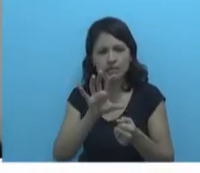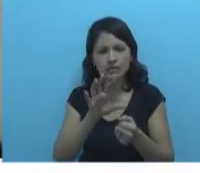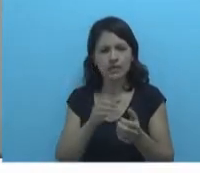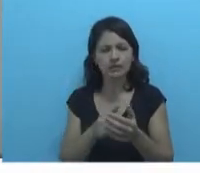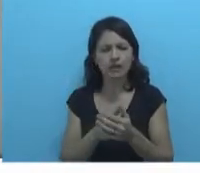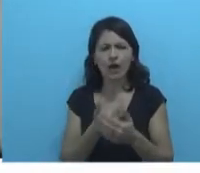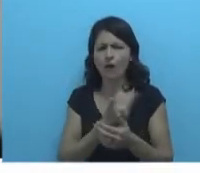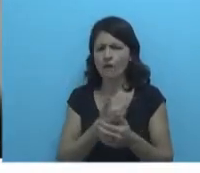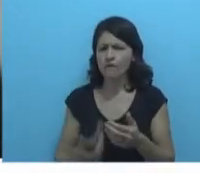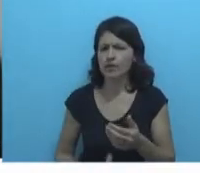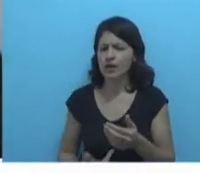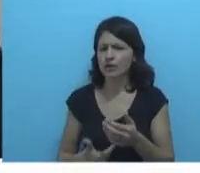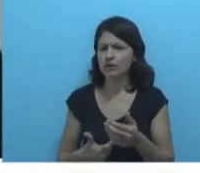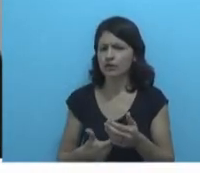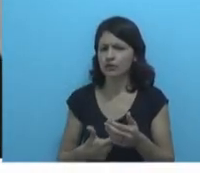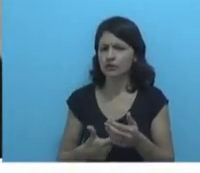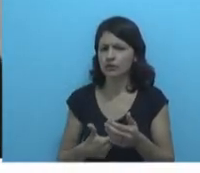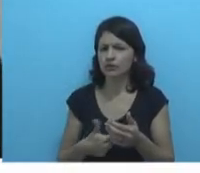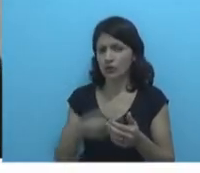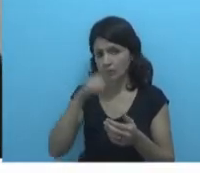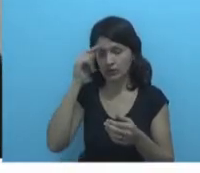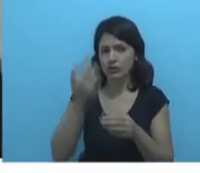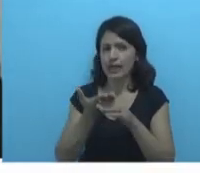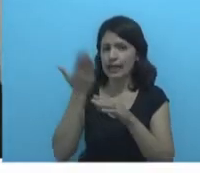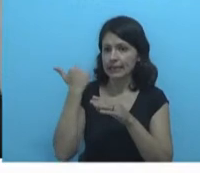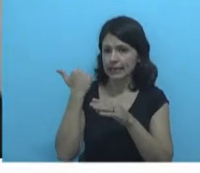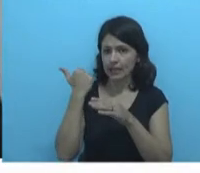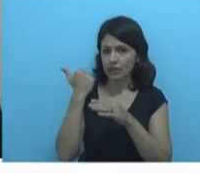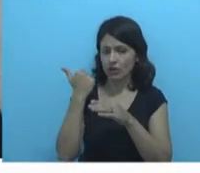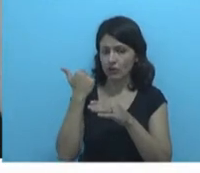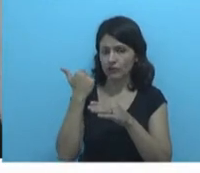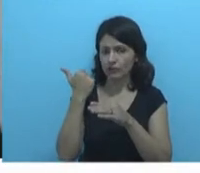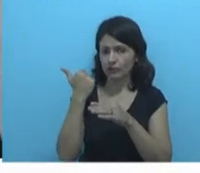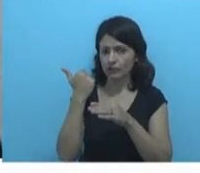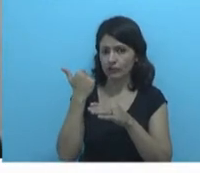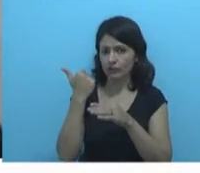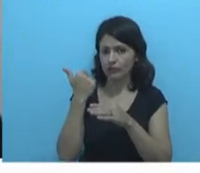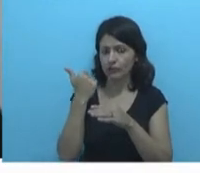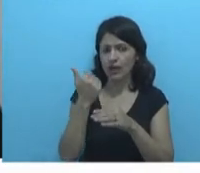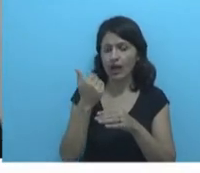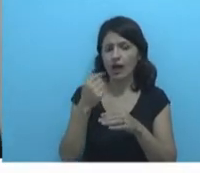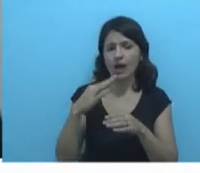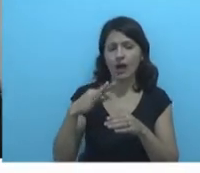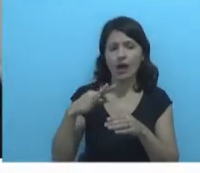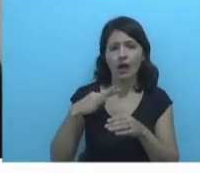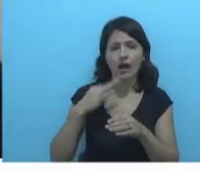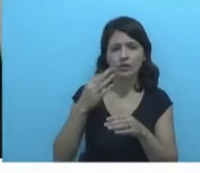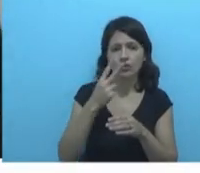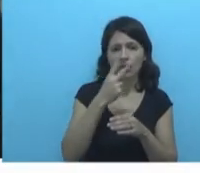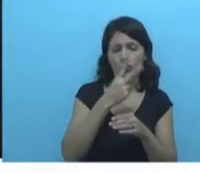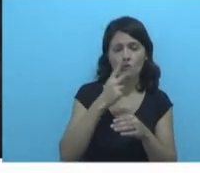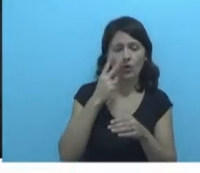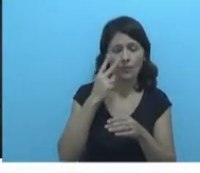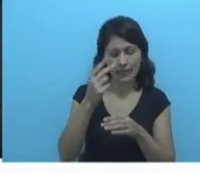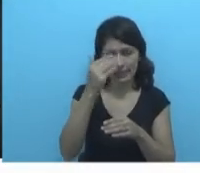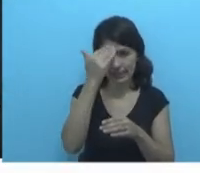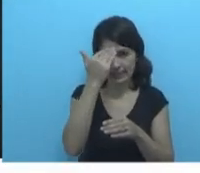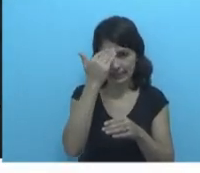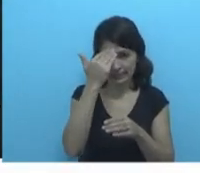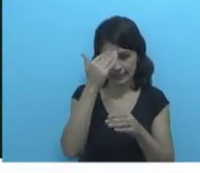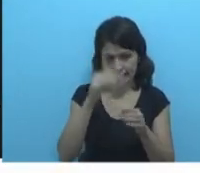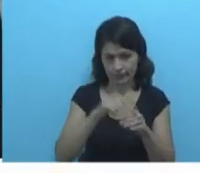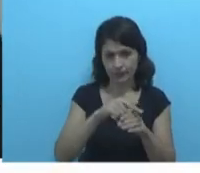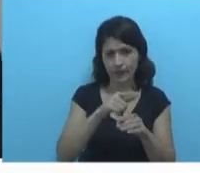llevó a que Argentina pase desde el año 2015 a ser el país que